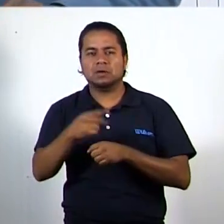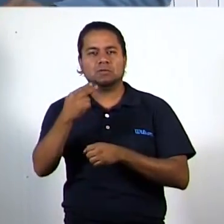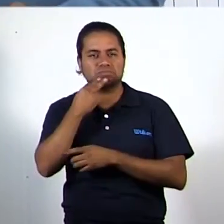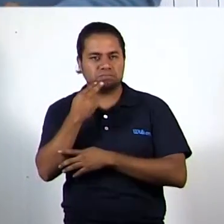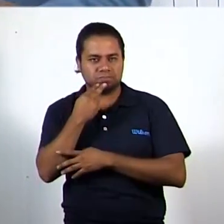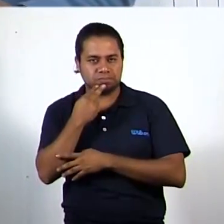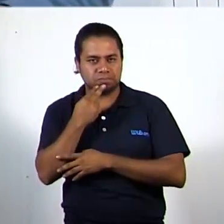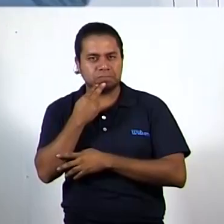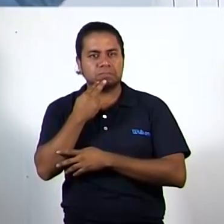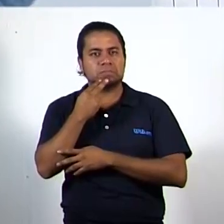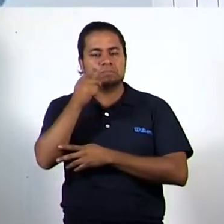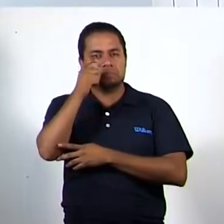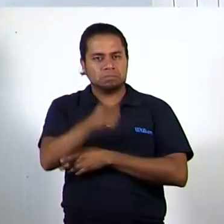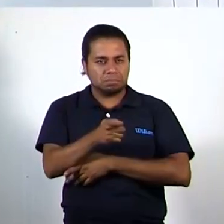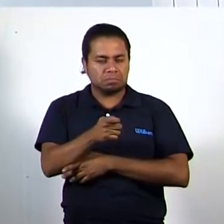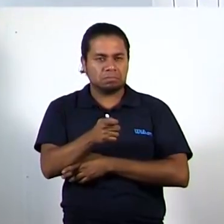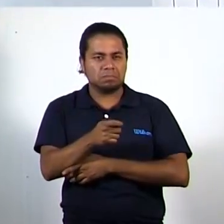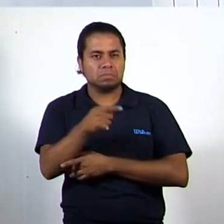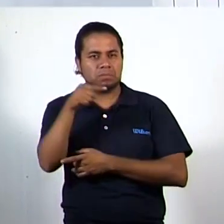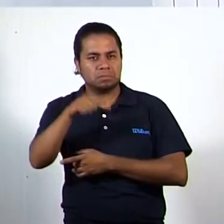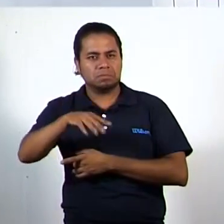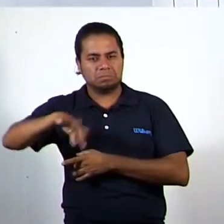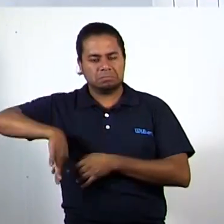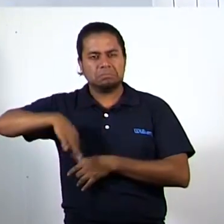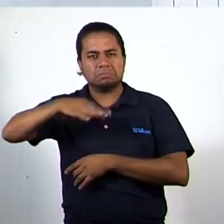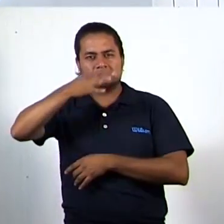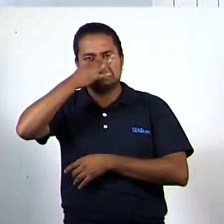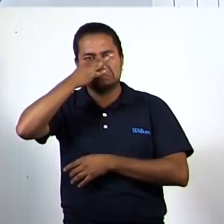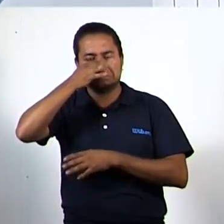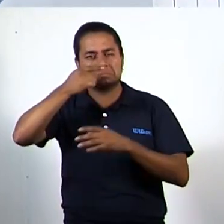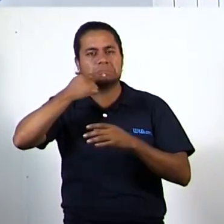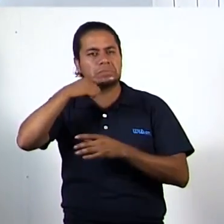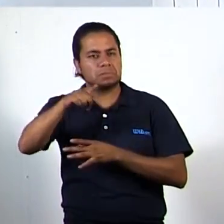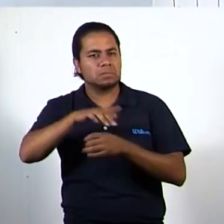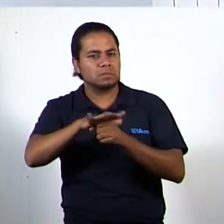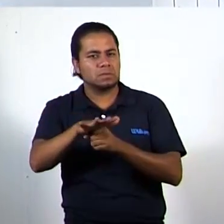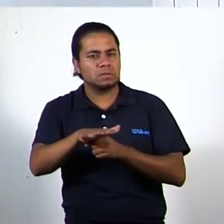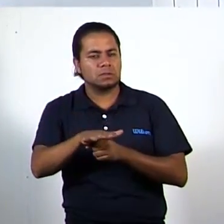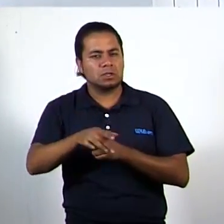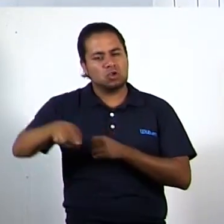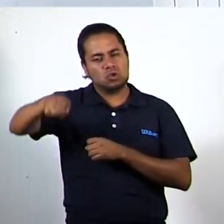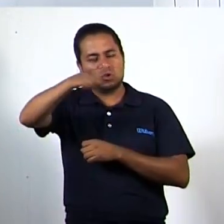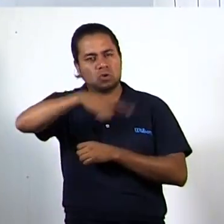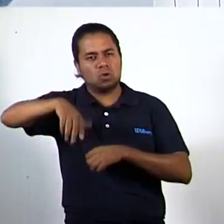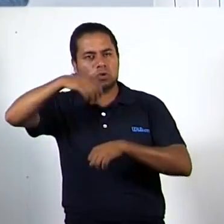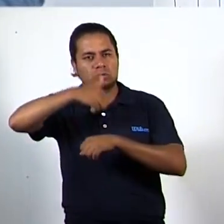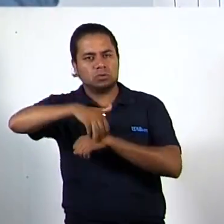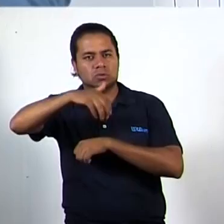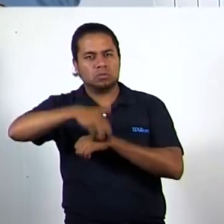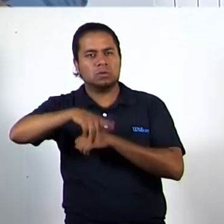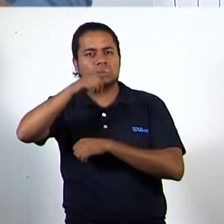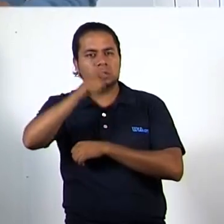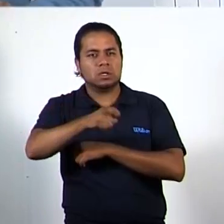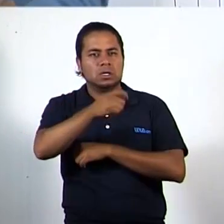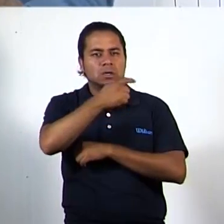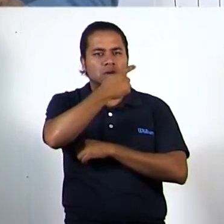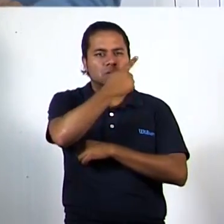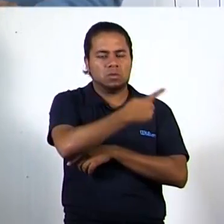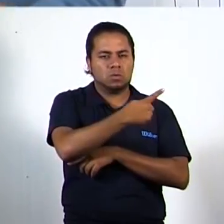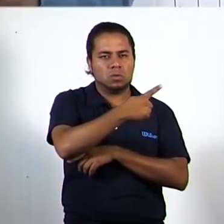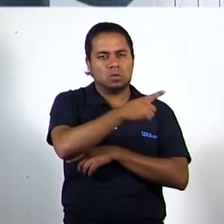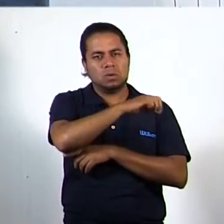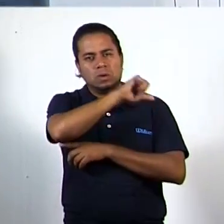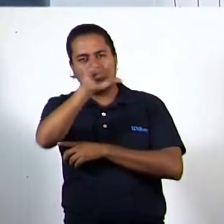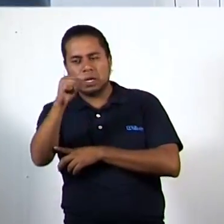como te mencionaba en un momento, en un principio, son todos aquellos números que conocemos que son del 1 al